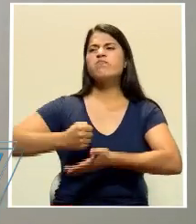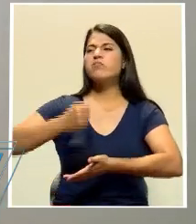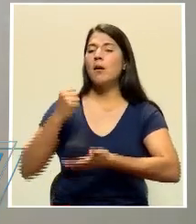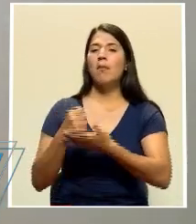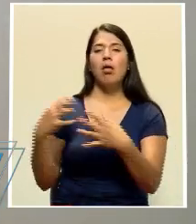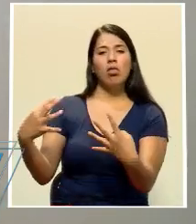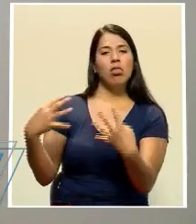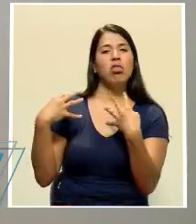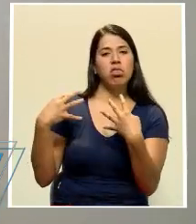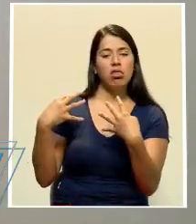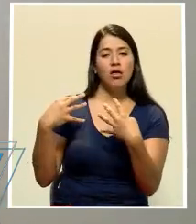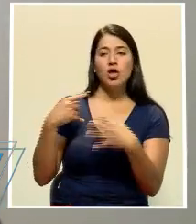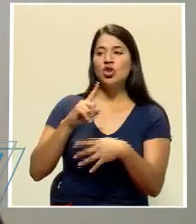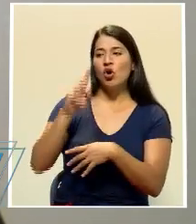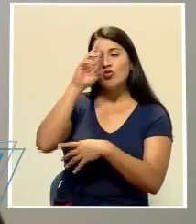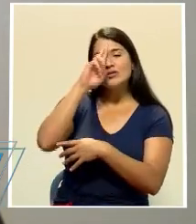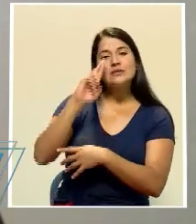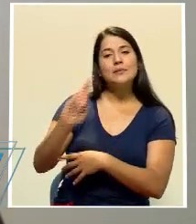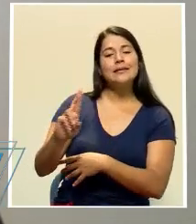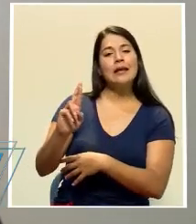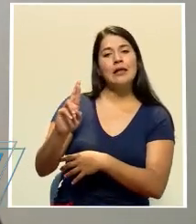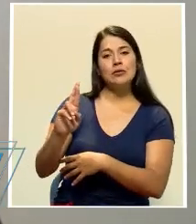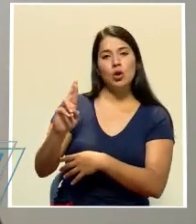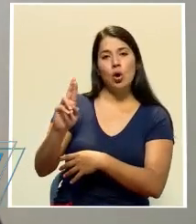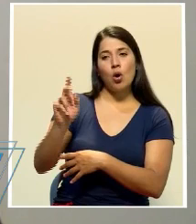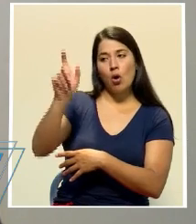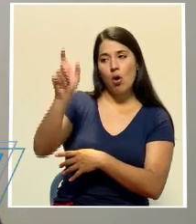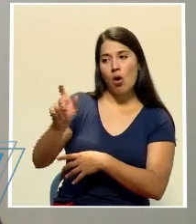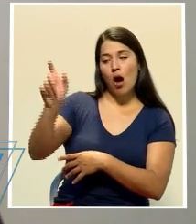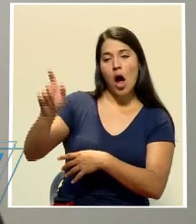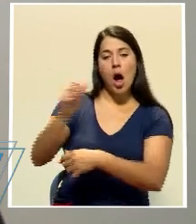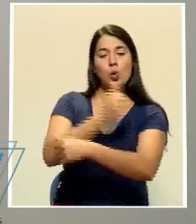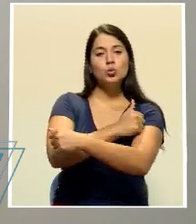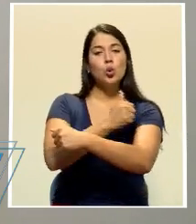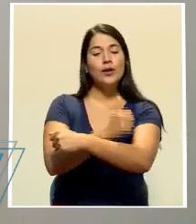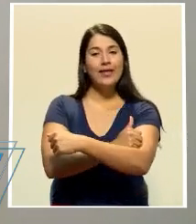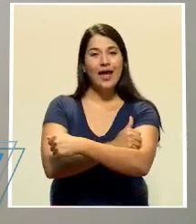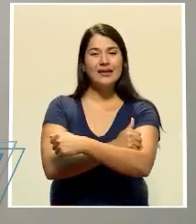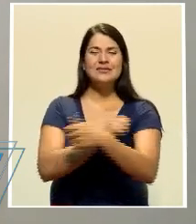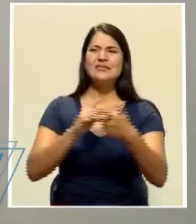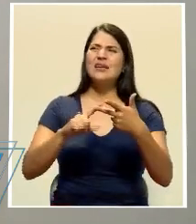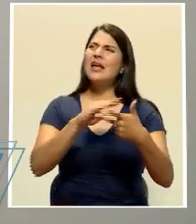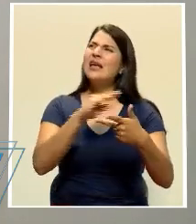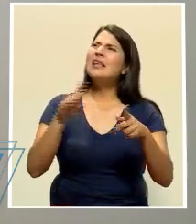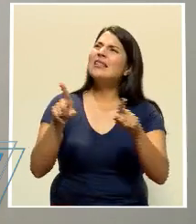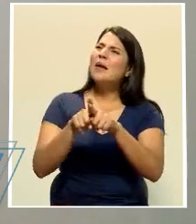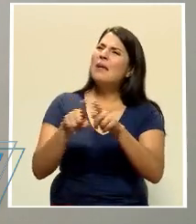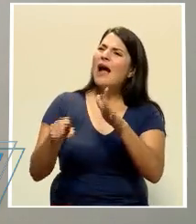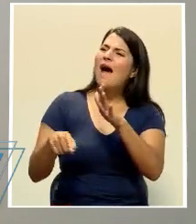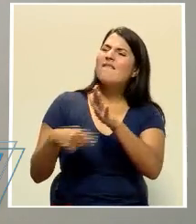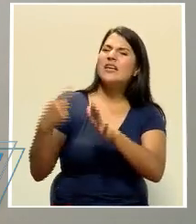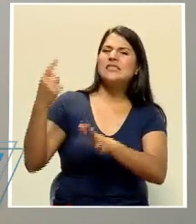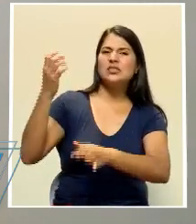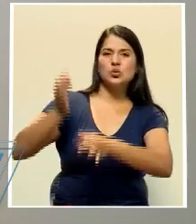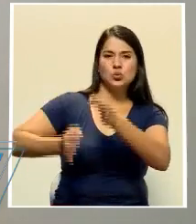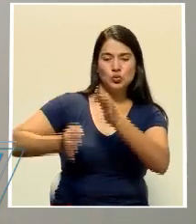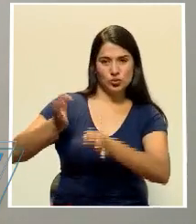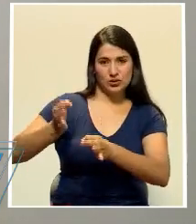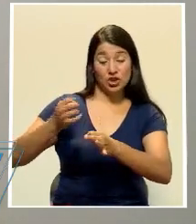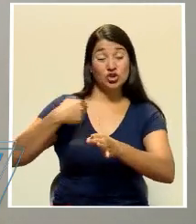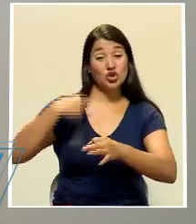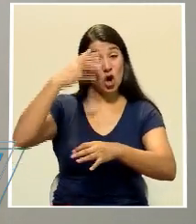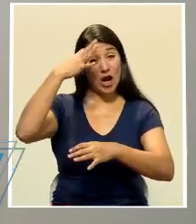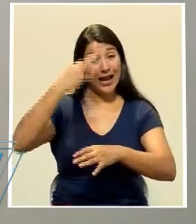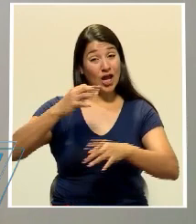al respeto a la investidura y, digamos, que enjuiciando. Creo que hay una gran diferencia